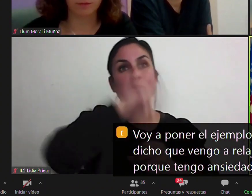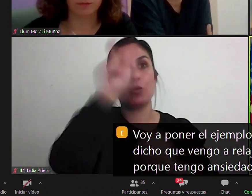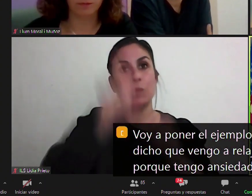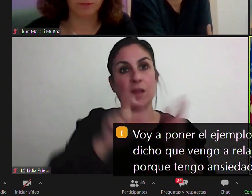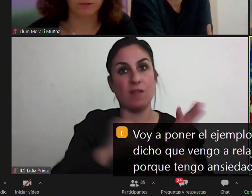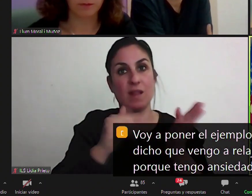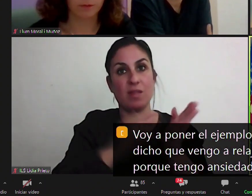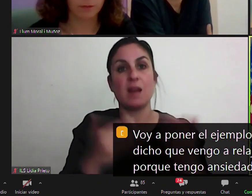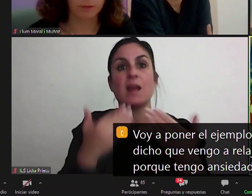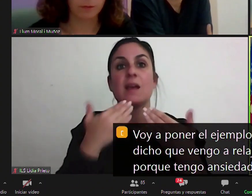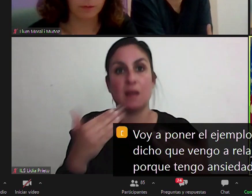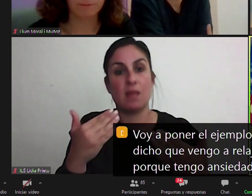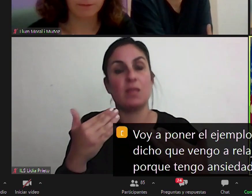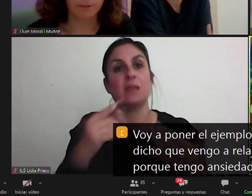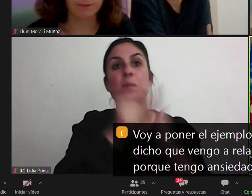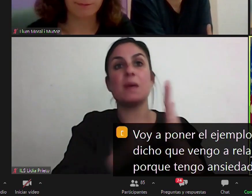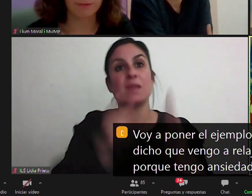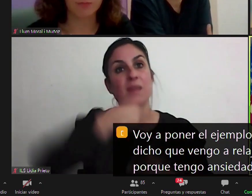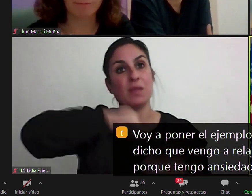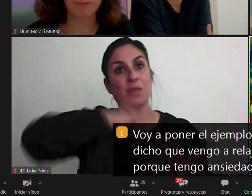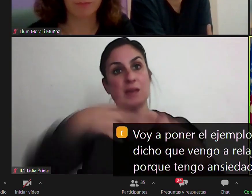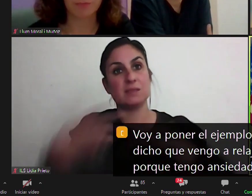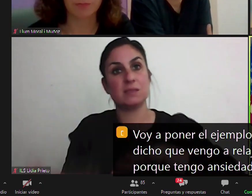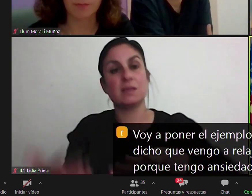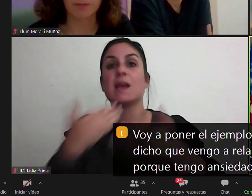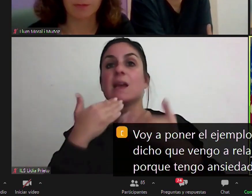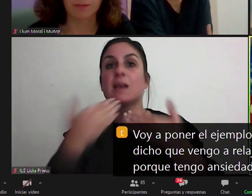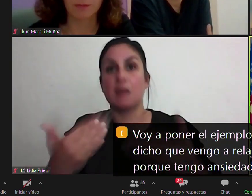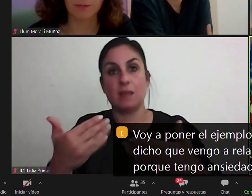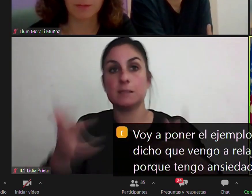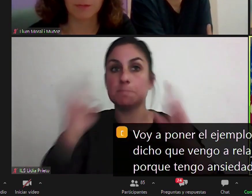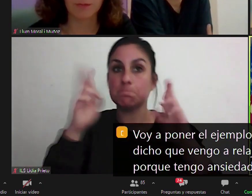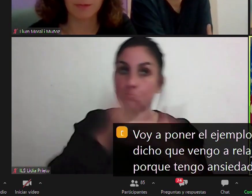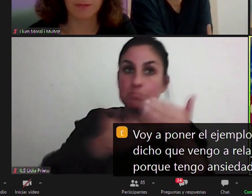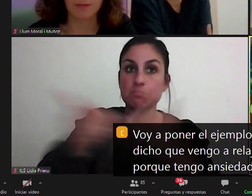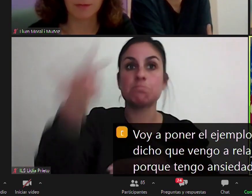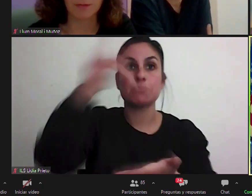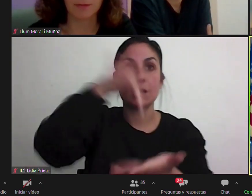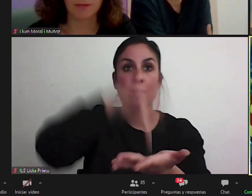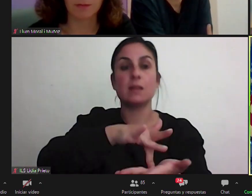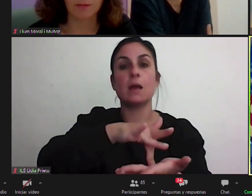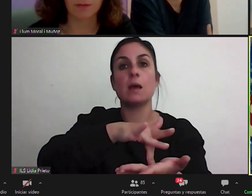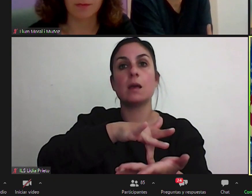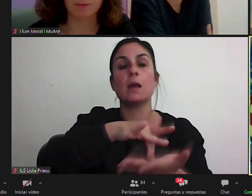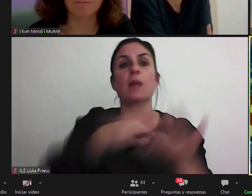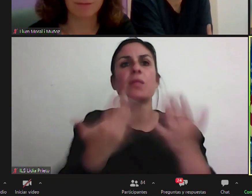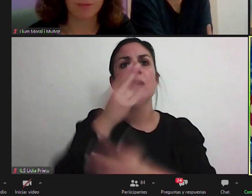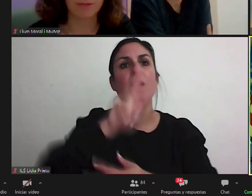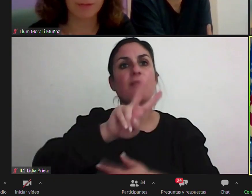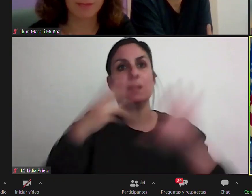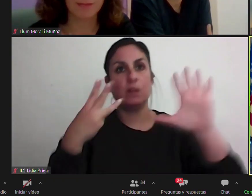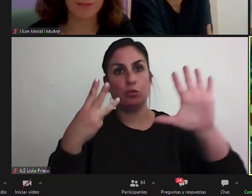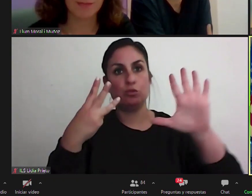a estas medidas que tomamos. Muchísimas gracias y os esperamos en la próxima cita, que es el día 28.